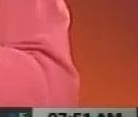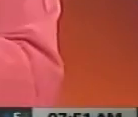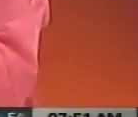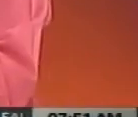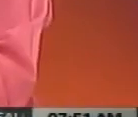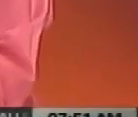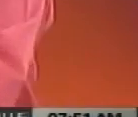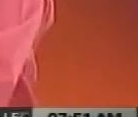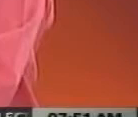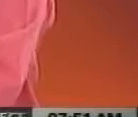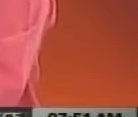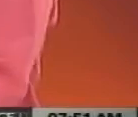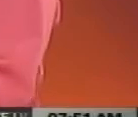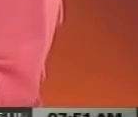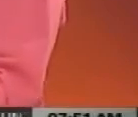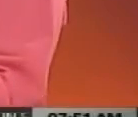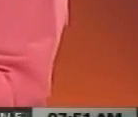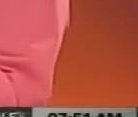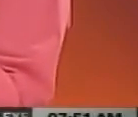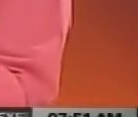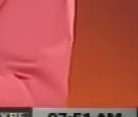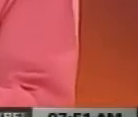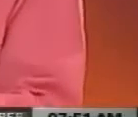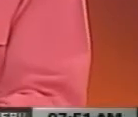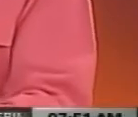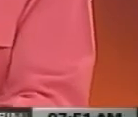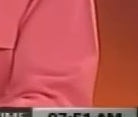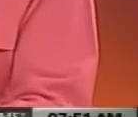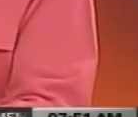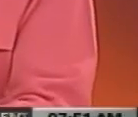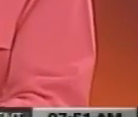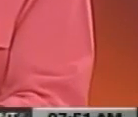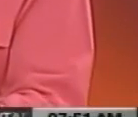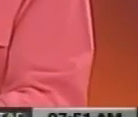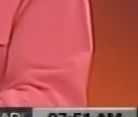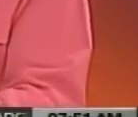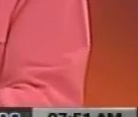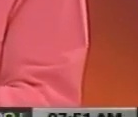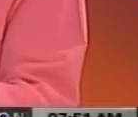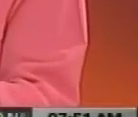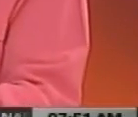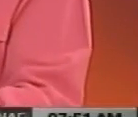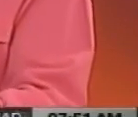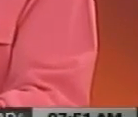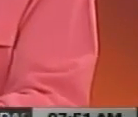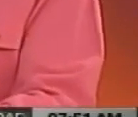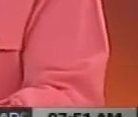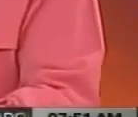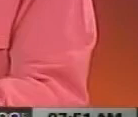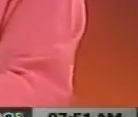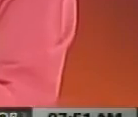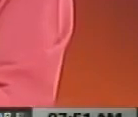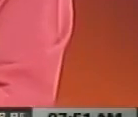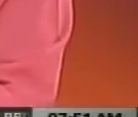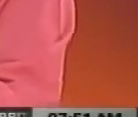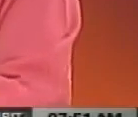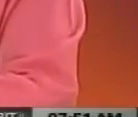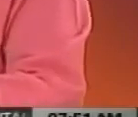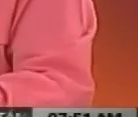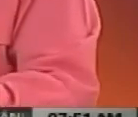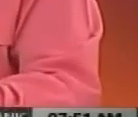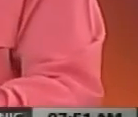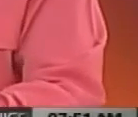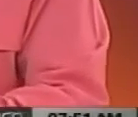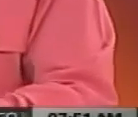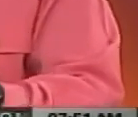pactos, a los acuerdos intrapartidistas, porque muchas veces las votaciones no tienen que ver con la bondad o no de una iniciativa, sino